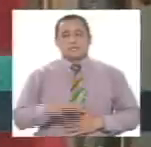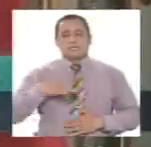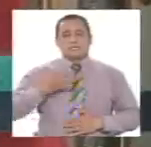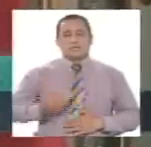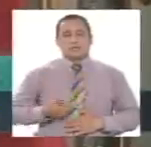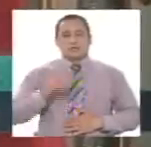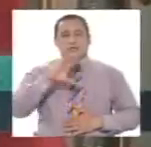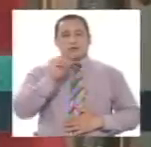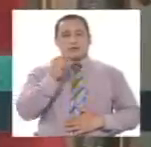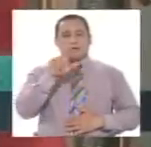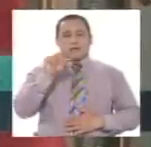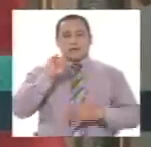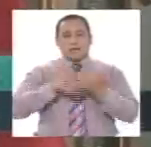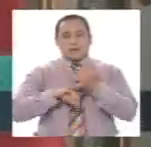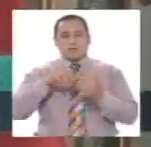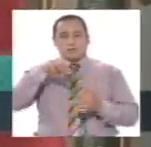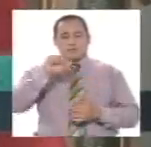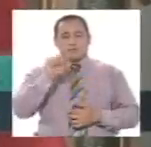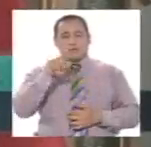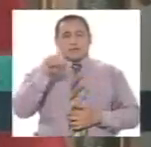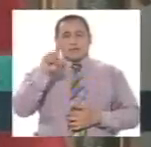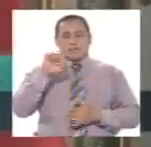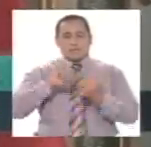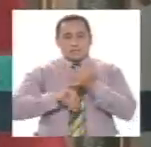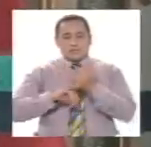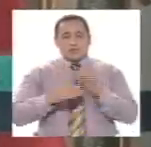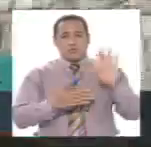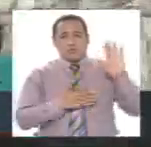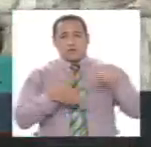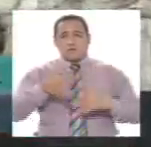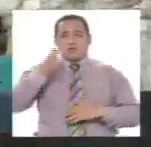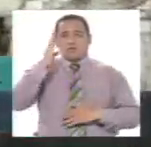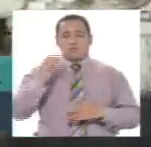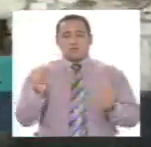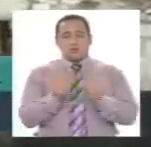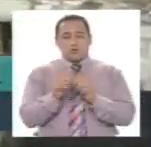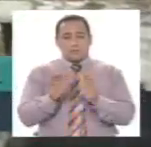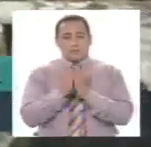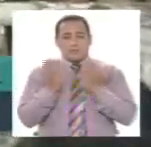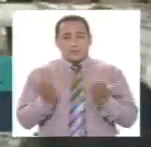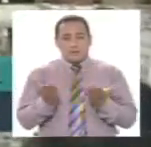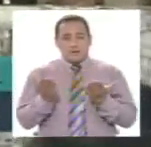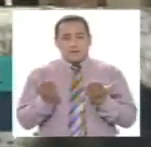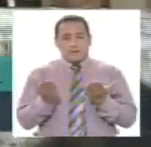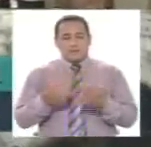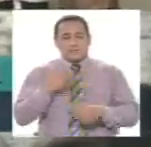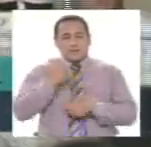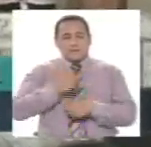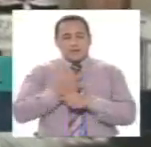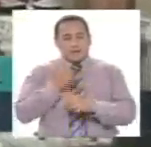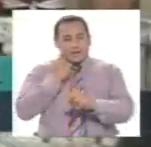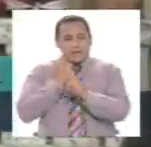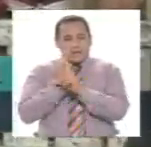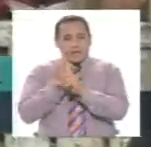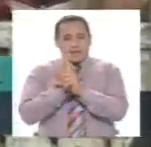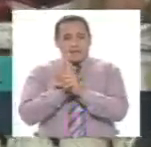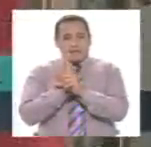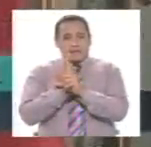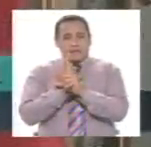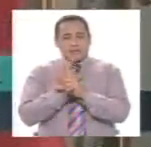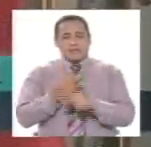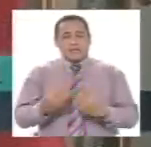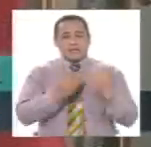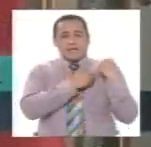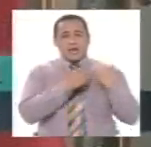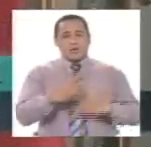Señor Carlos Paredes Rodríguez, juráis por Dios y estos santos evangelios desempeñar leal y fielmente